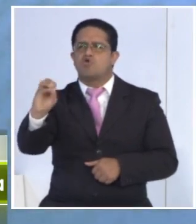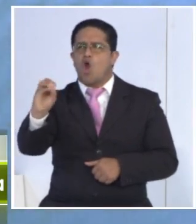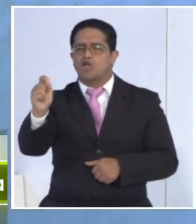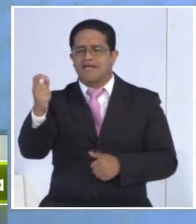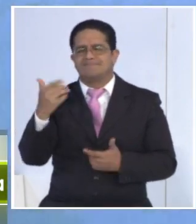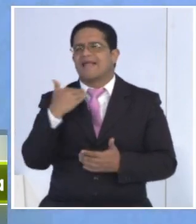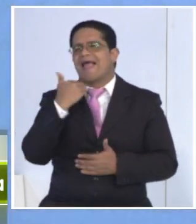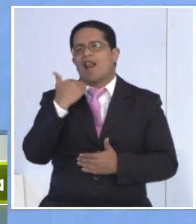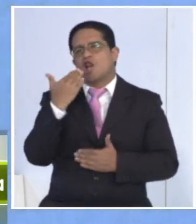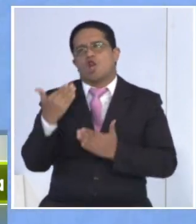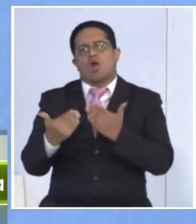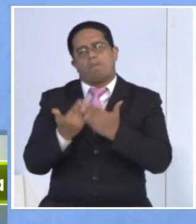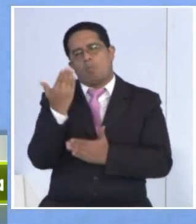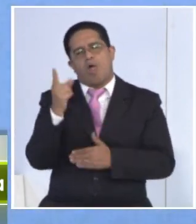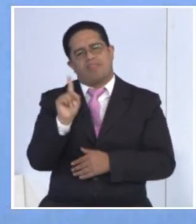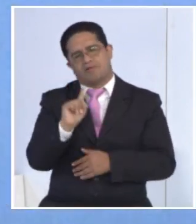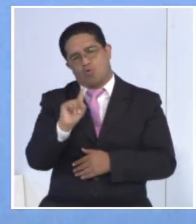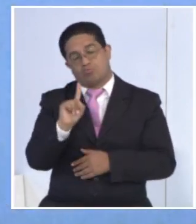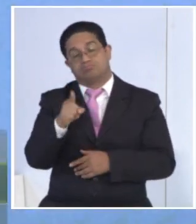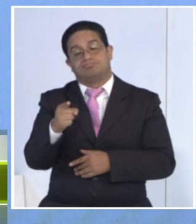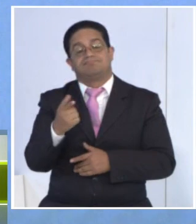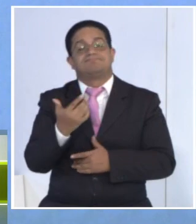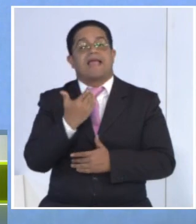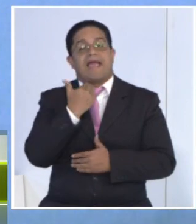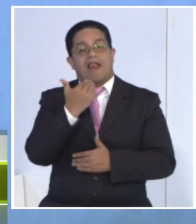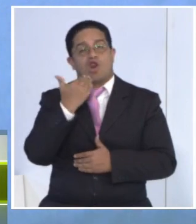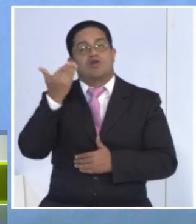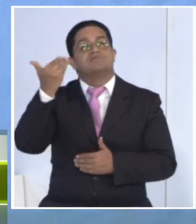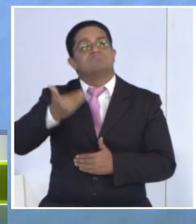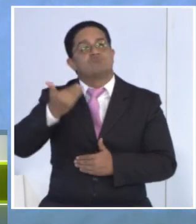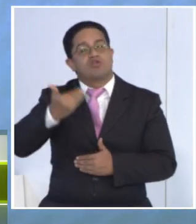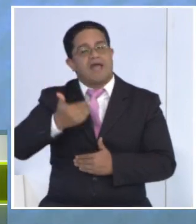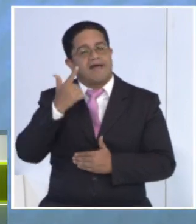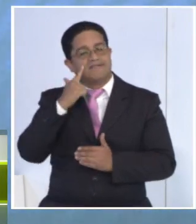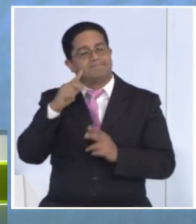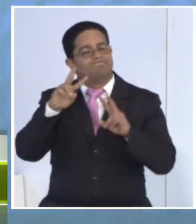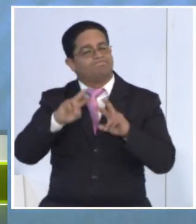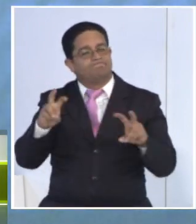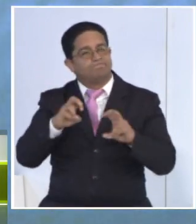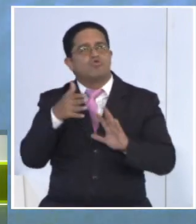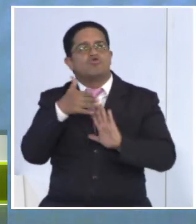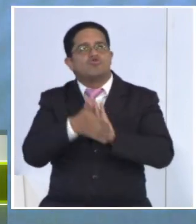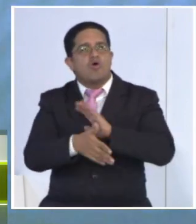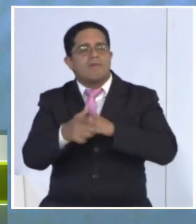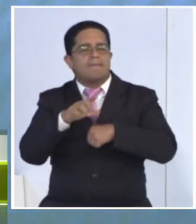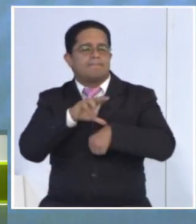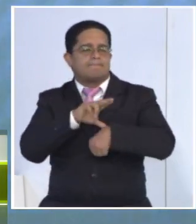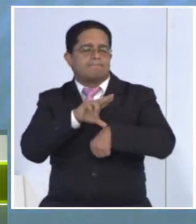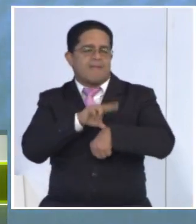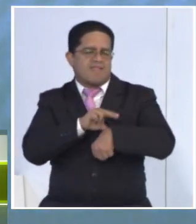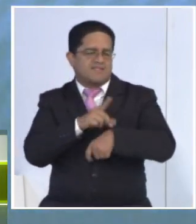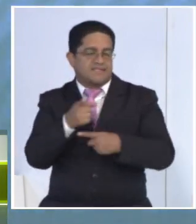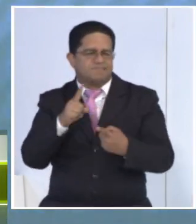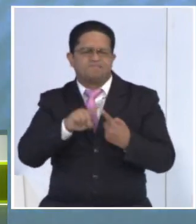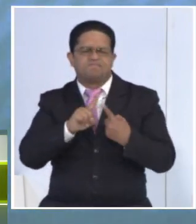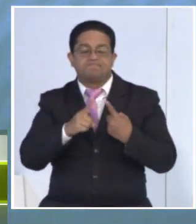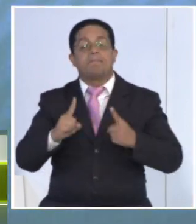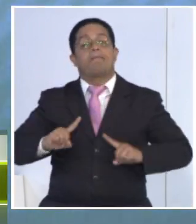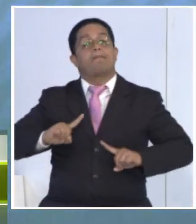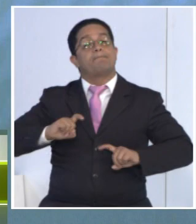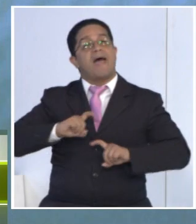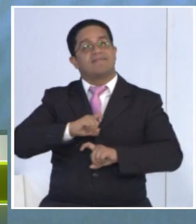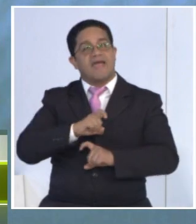es un avance trascendental en la historia de la medicina y está formada por ese conjunto de bacterias,